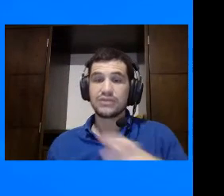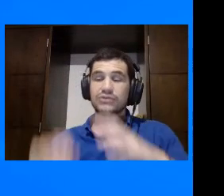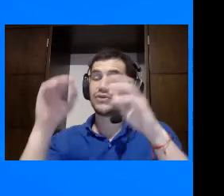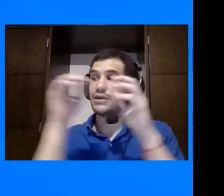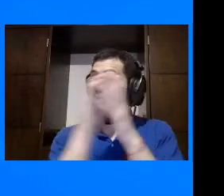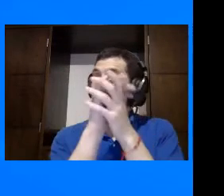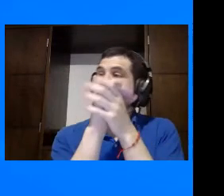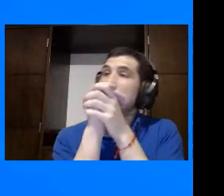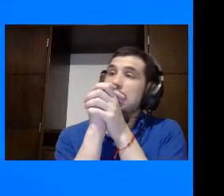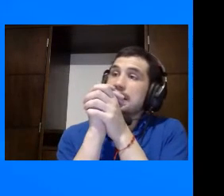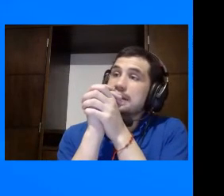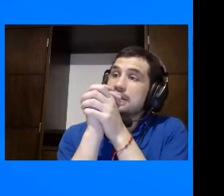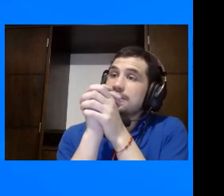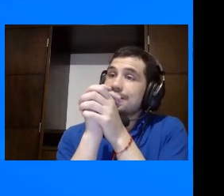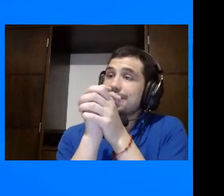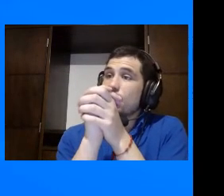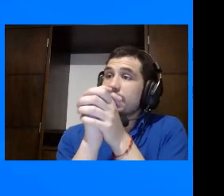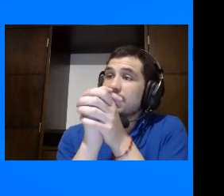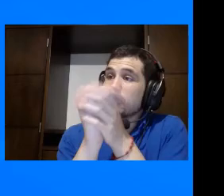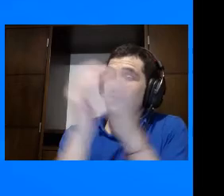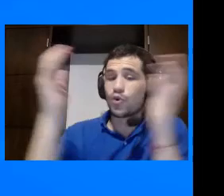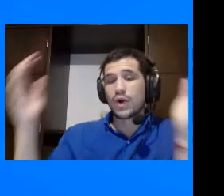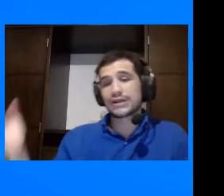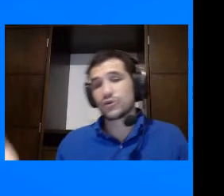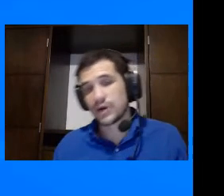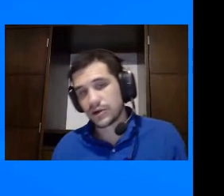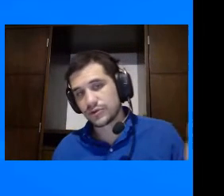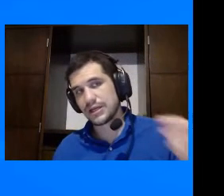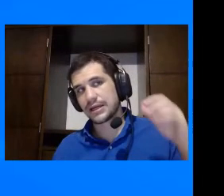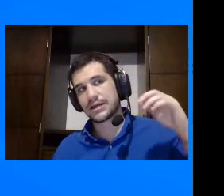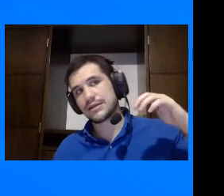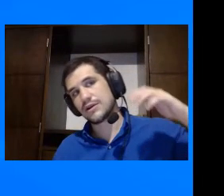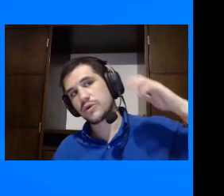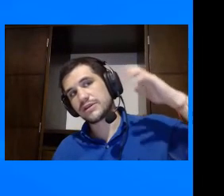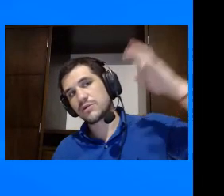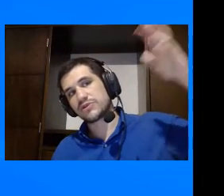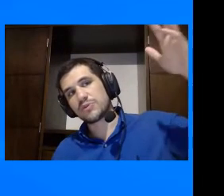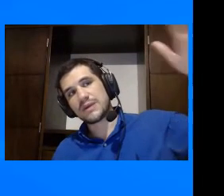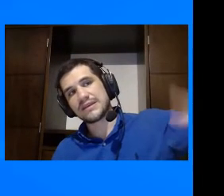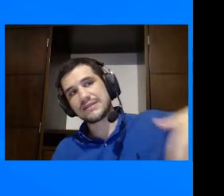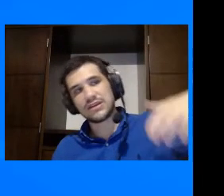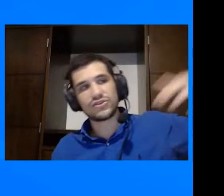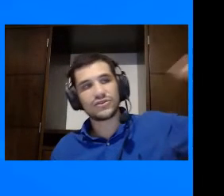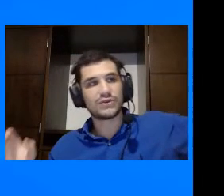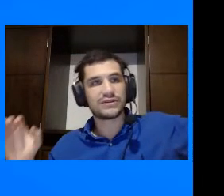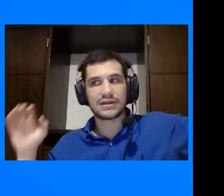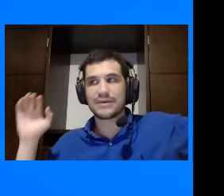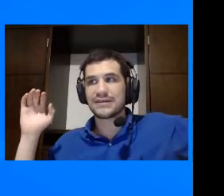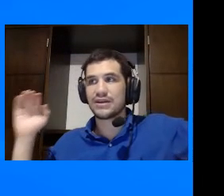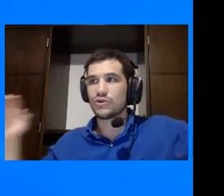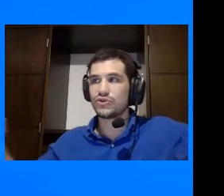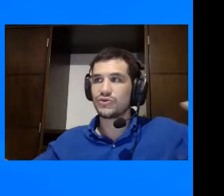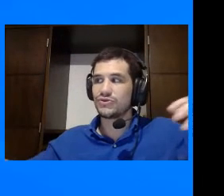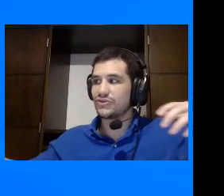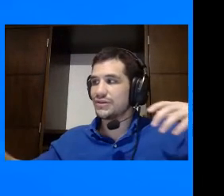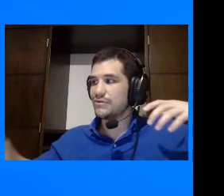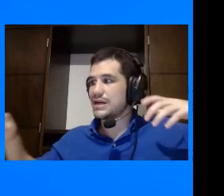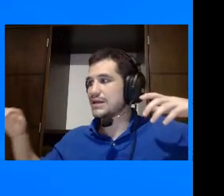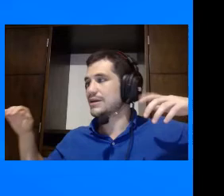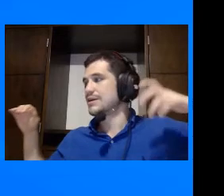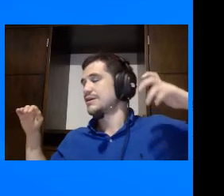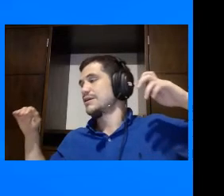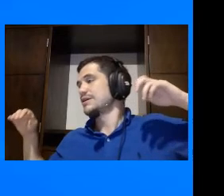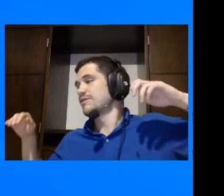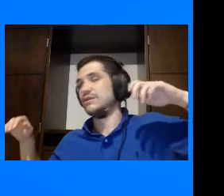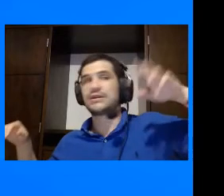1500 años se encuentra nuestro cuarto bajo tierra, encuentra nuestro PlayStation, nuestra mesa de noche, nuestro